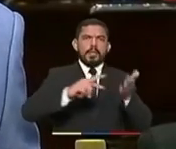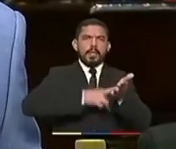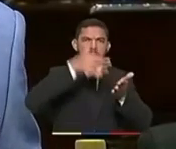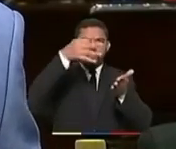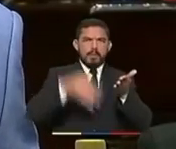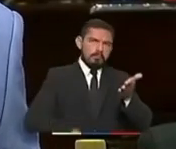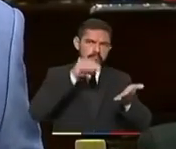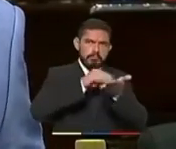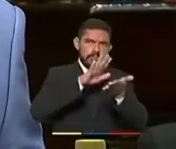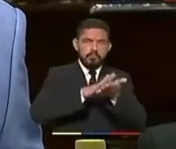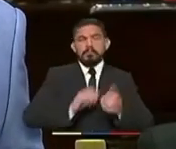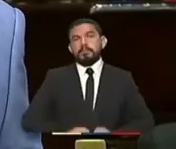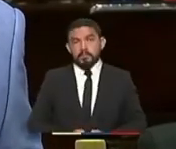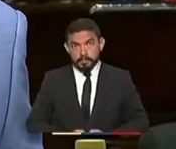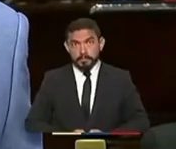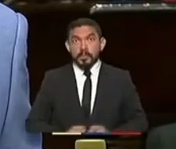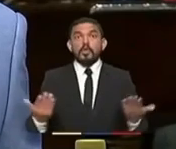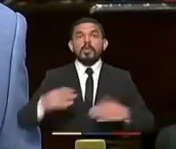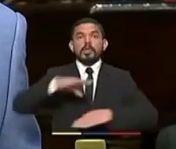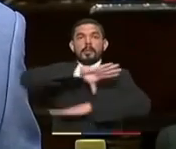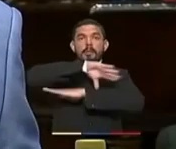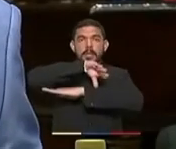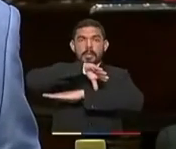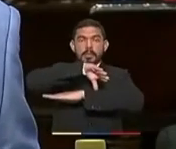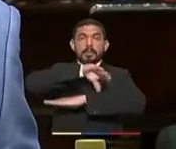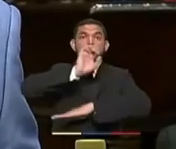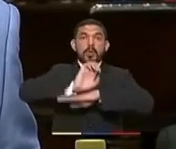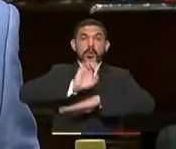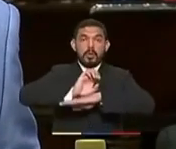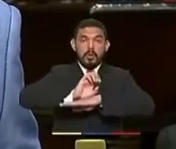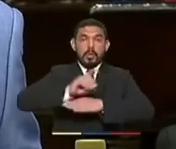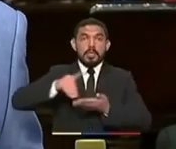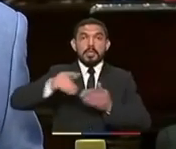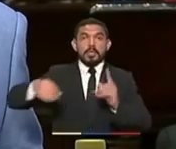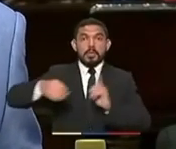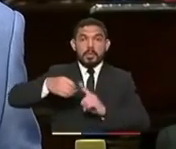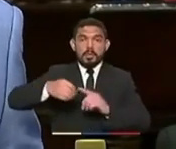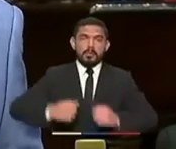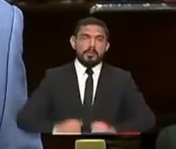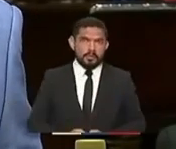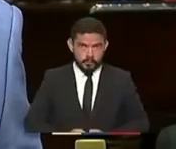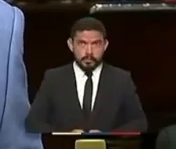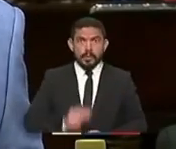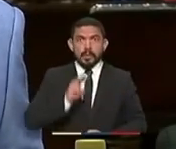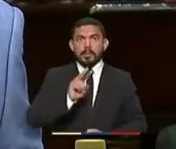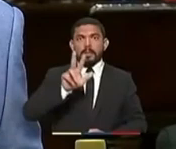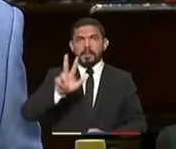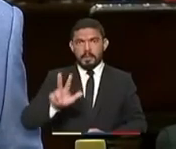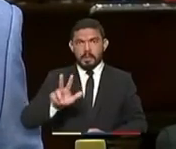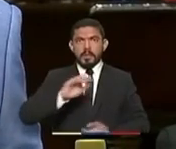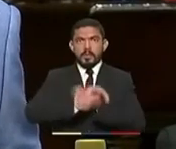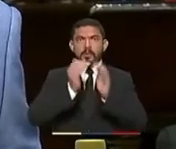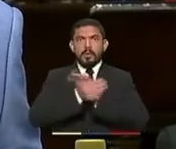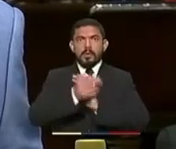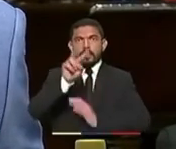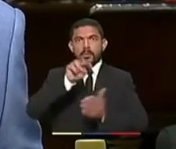registro oficial, dado en el Palacio Legislativo, Distrito Metropolitano de Quito, el 23 de noviembre